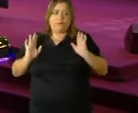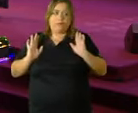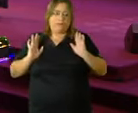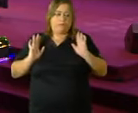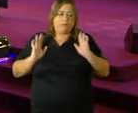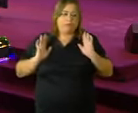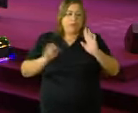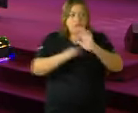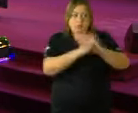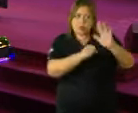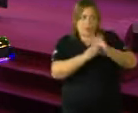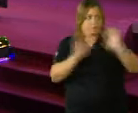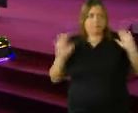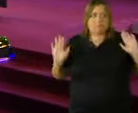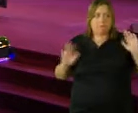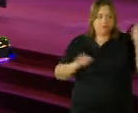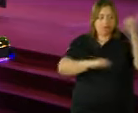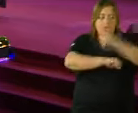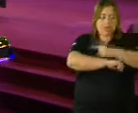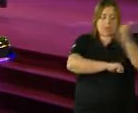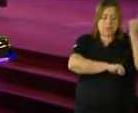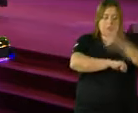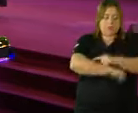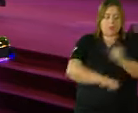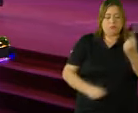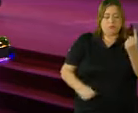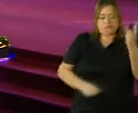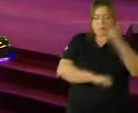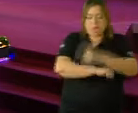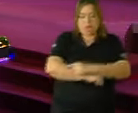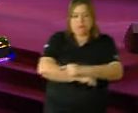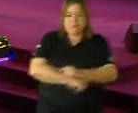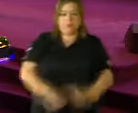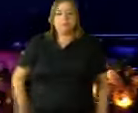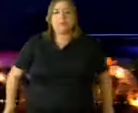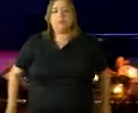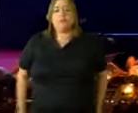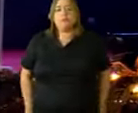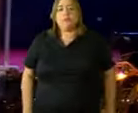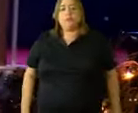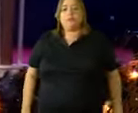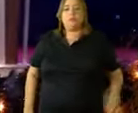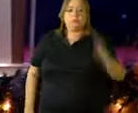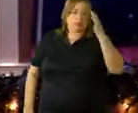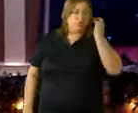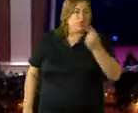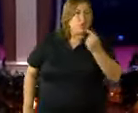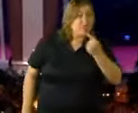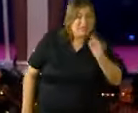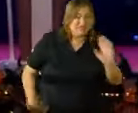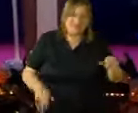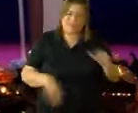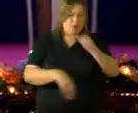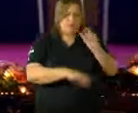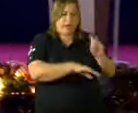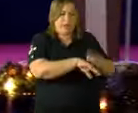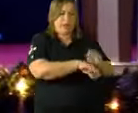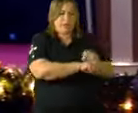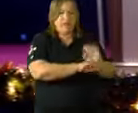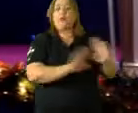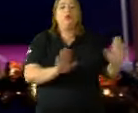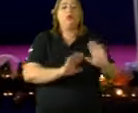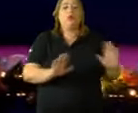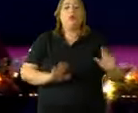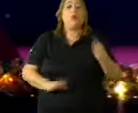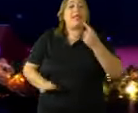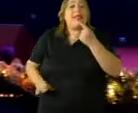propio mal. ¿Qué quiere decir el Señor? No trabajes, quédate en una esquina, no hagas nada, no.